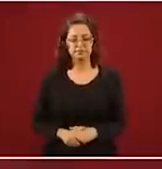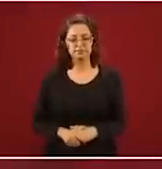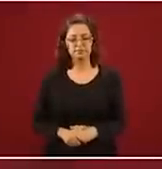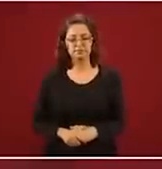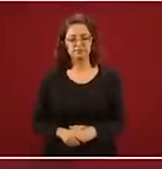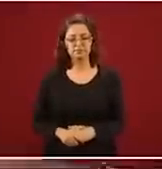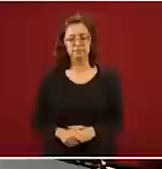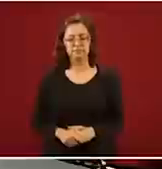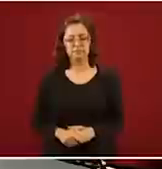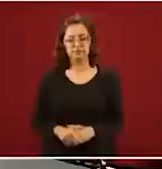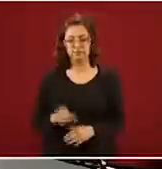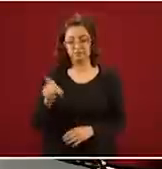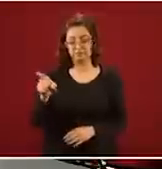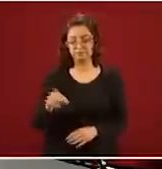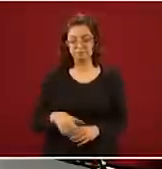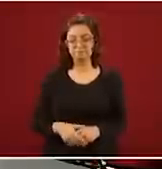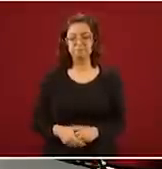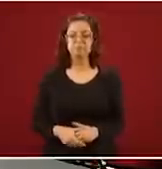adelante con…